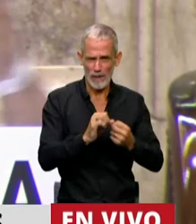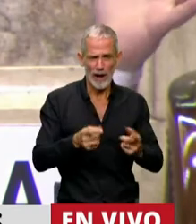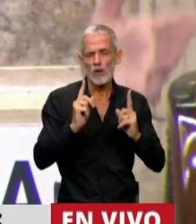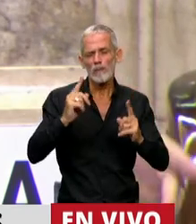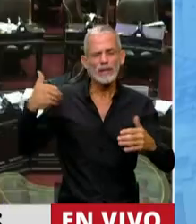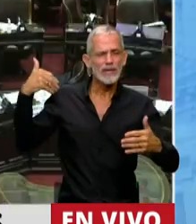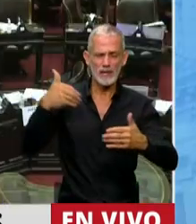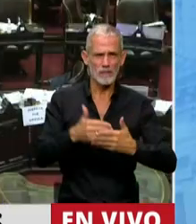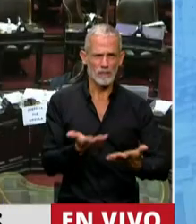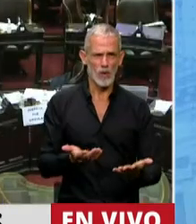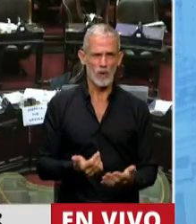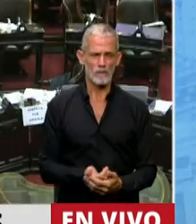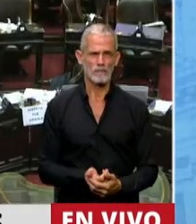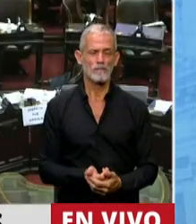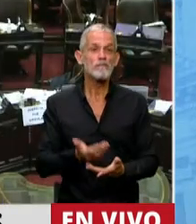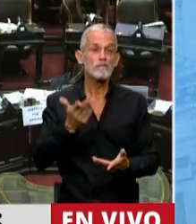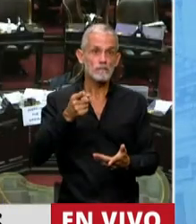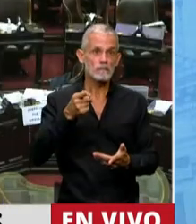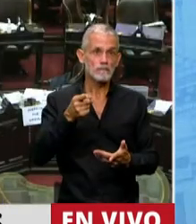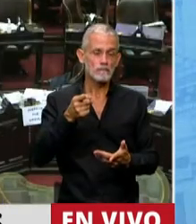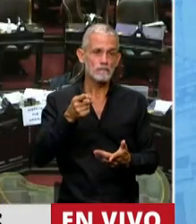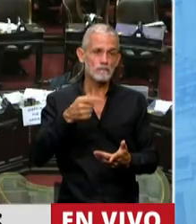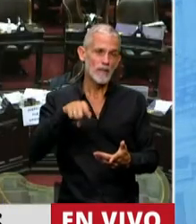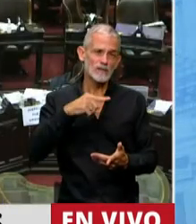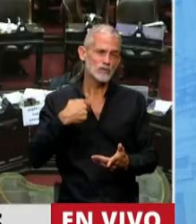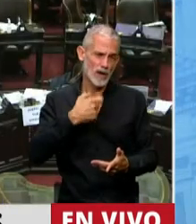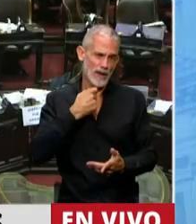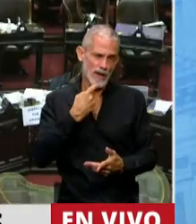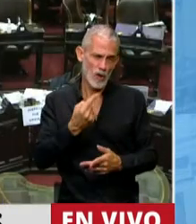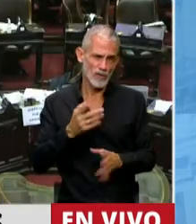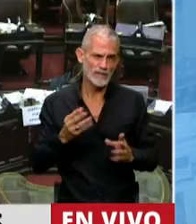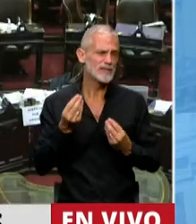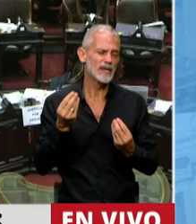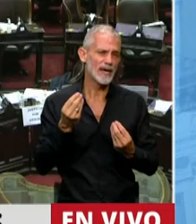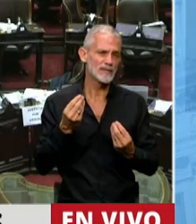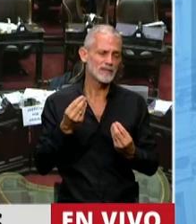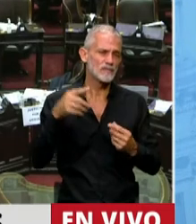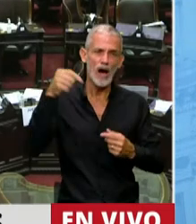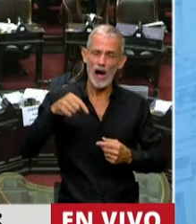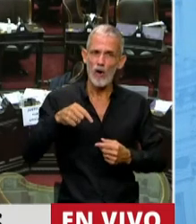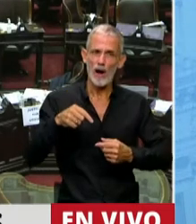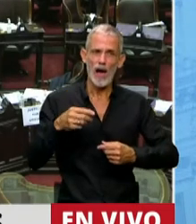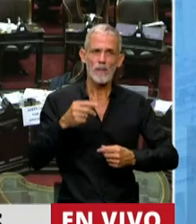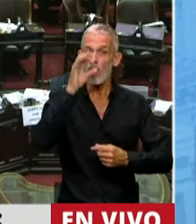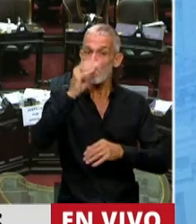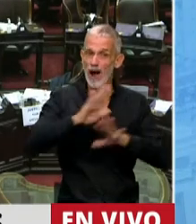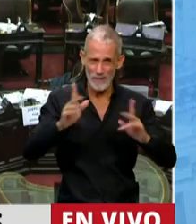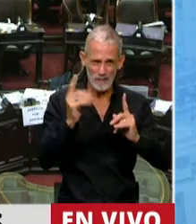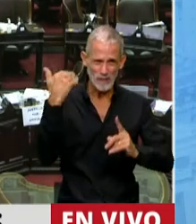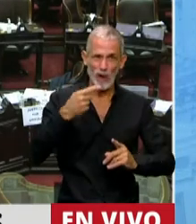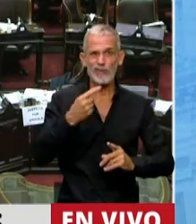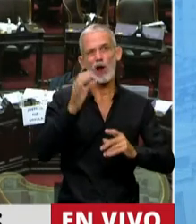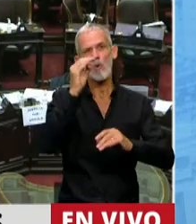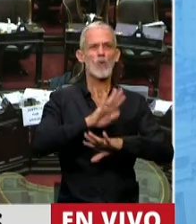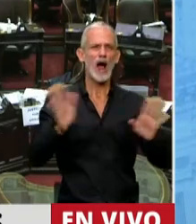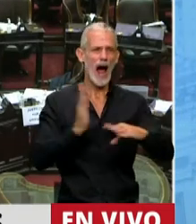durante este tiempo. Y en ese sentido, presidente, quiero decirle que más que nunca, es decir, el nunca más